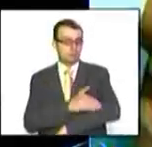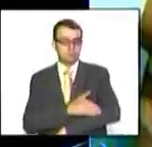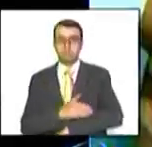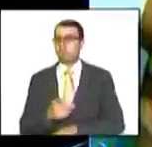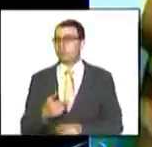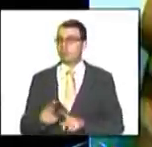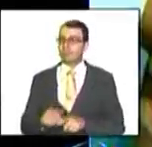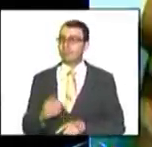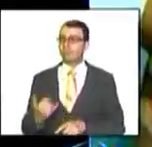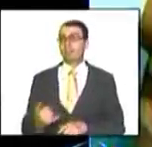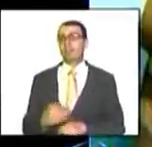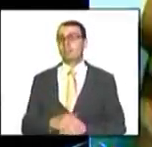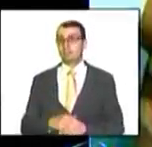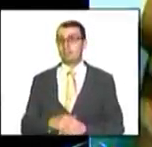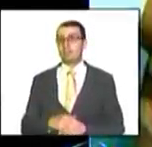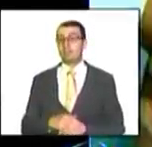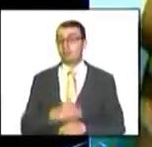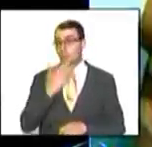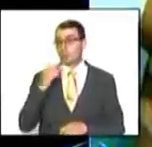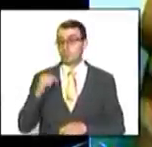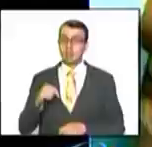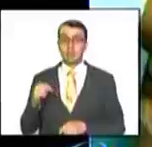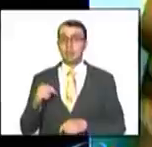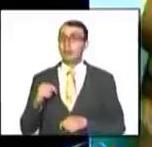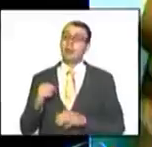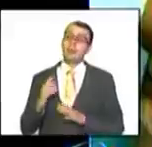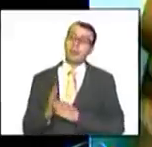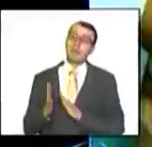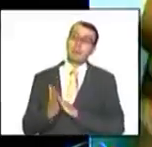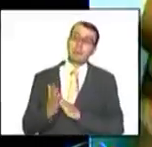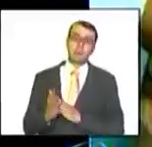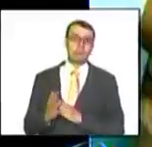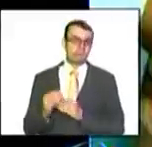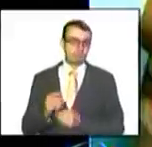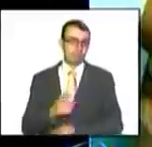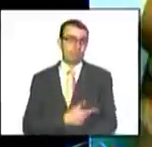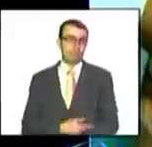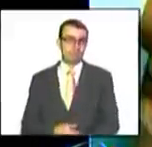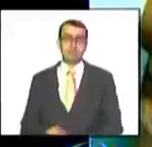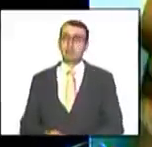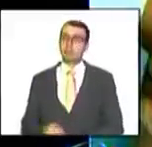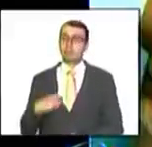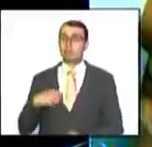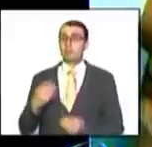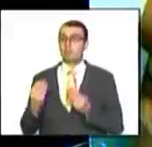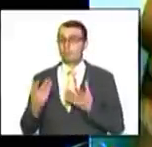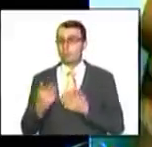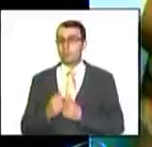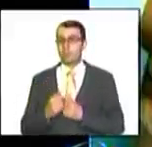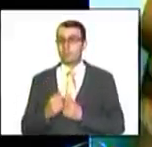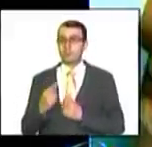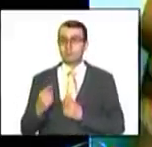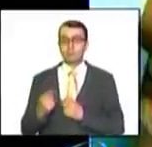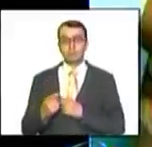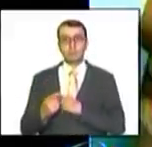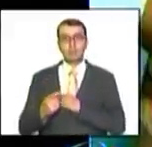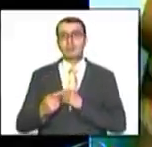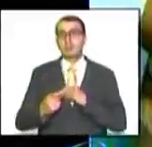pues aquí se nos iría el programa hablando de problemas de rodilla, pero entre esos ligamentos, tendones,